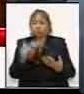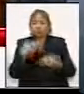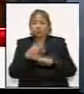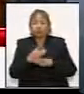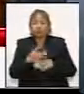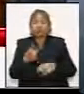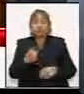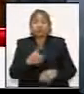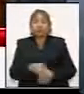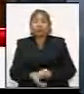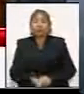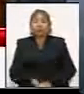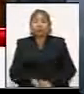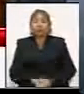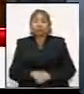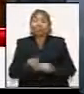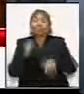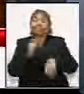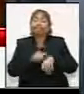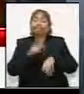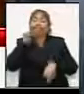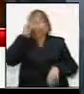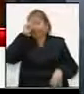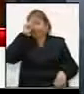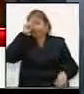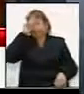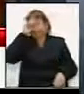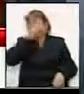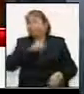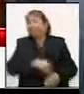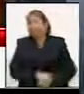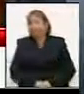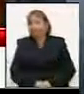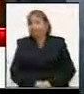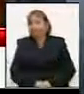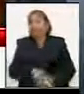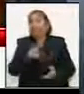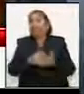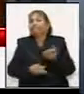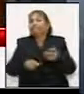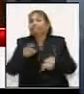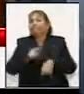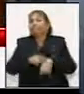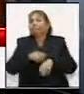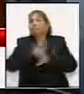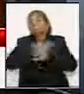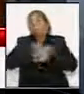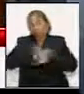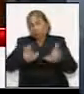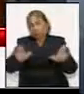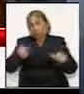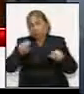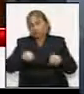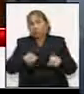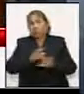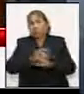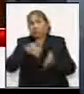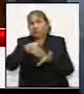pasado esos momentos difíciles de saber en qué momentos les dicen a uno hasta aquí